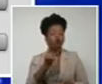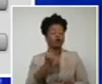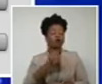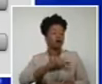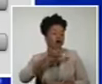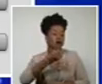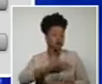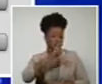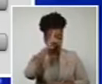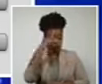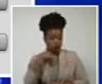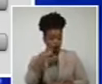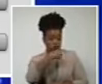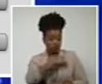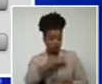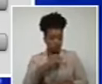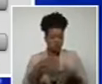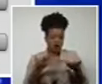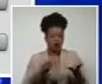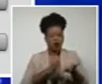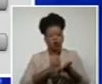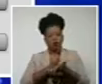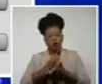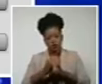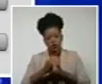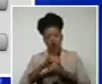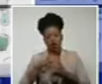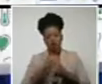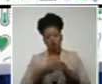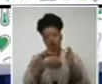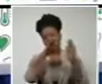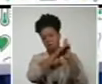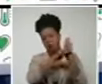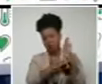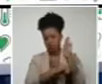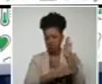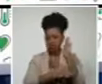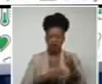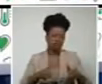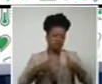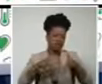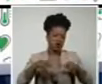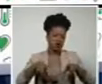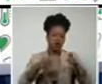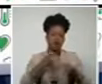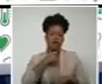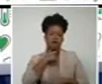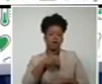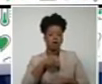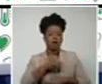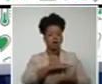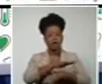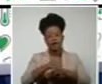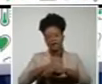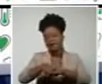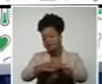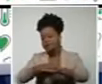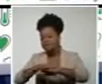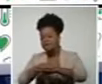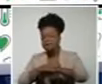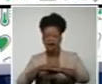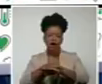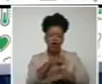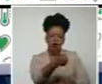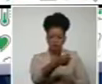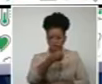doctor Durán, para además seguir adoptando cada una de las medidas que están establecidas en cuanto a la limpieza de los picaportes en las puertas,